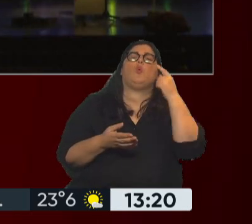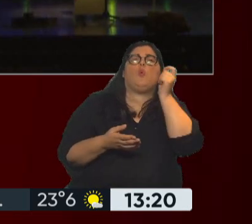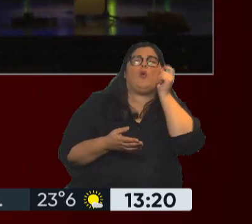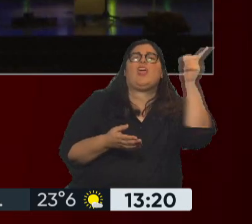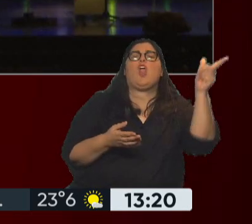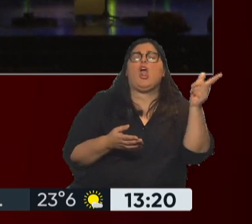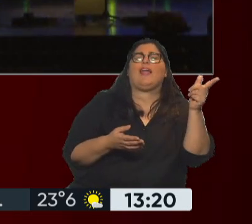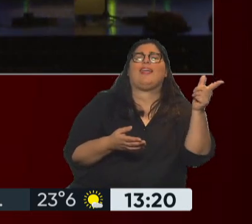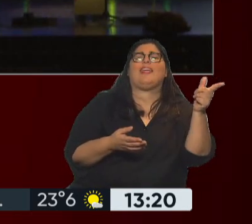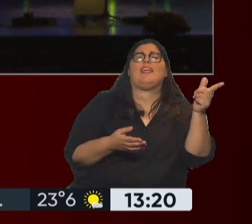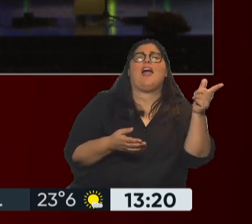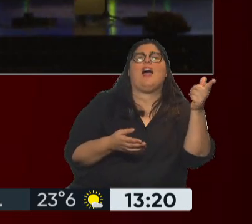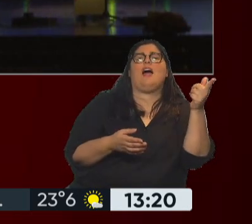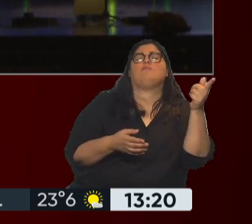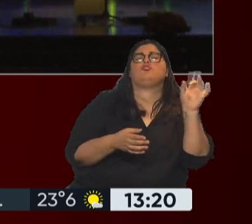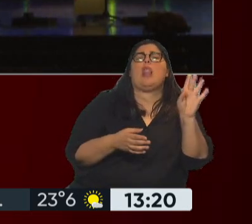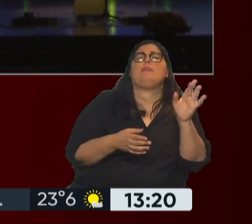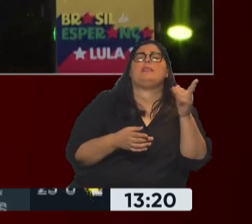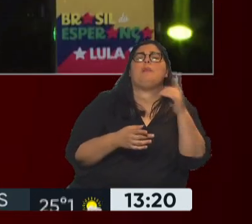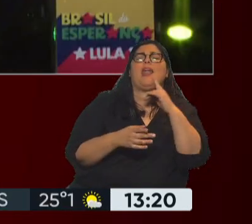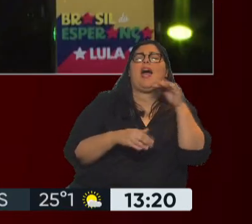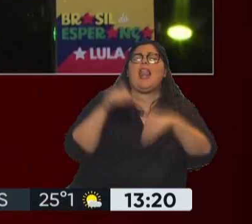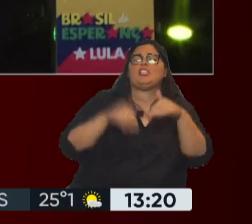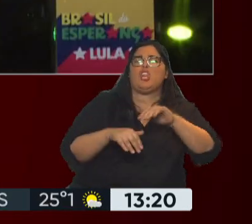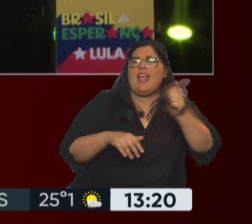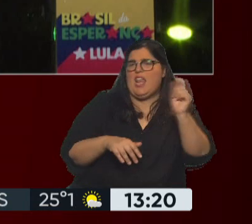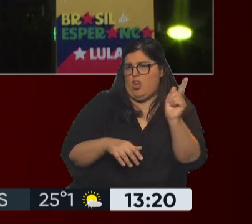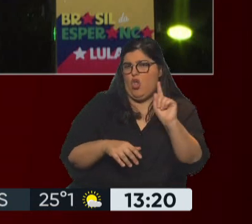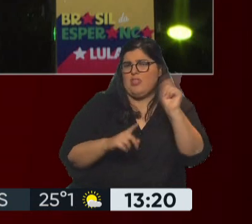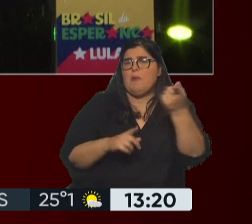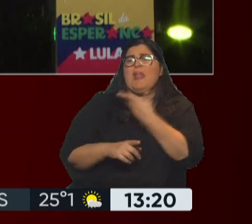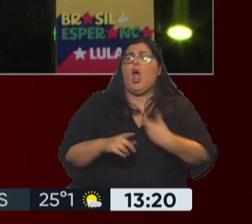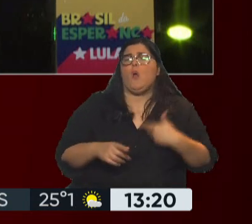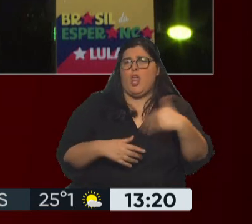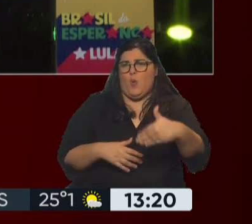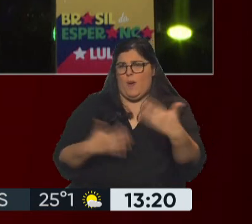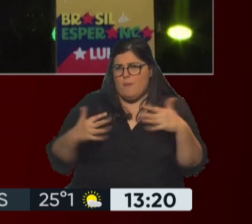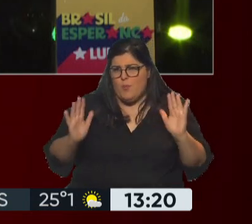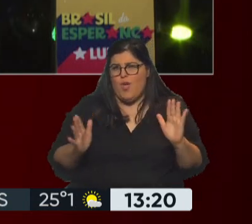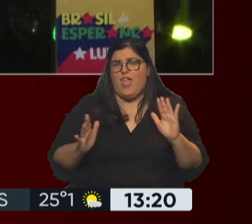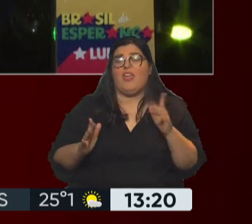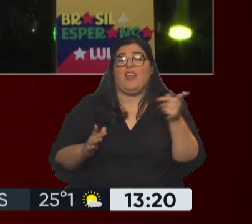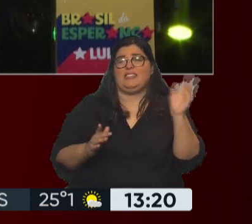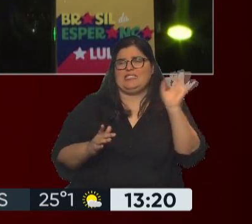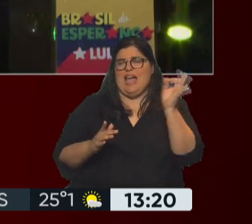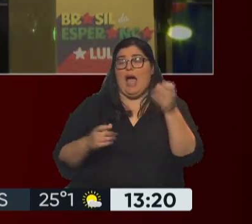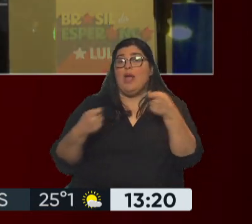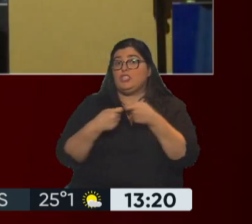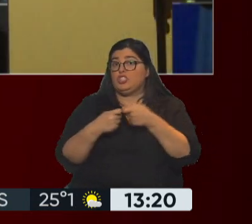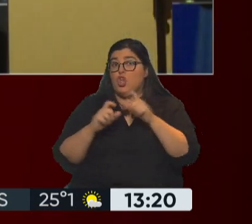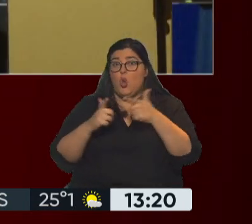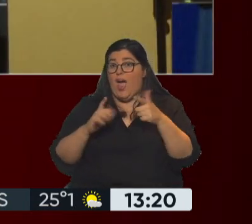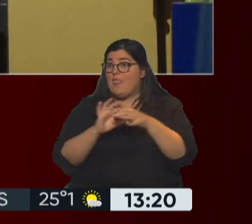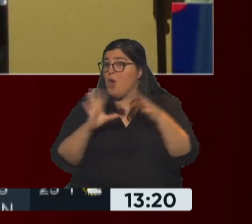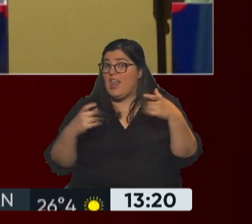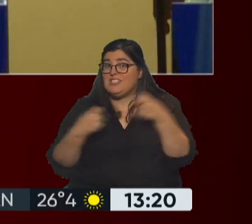elecciones, es para poder gobernar, porque sabe que en esa polarización que mencionaste, si no tienes alianza